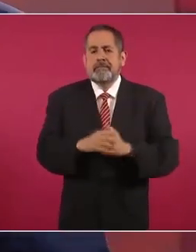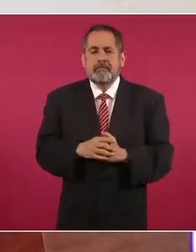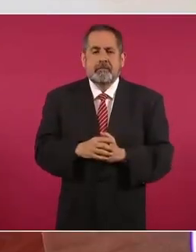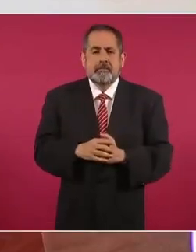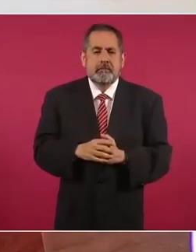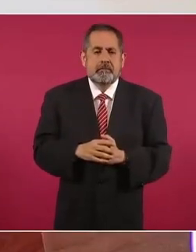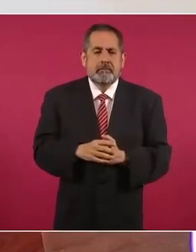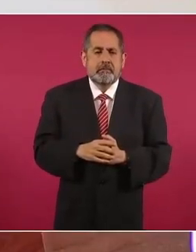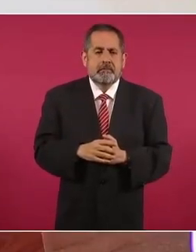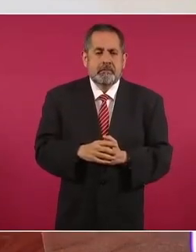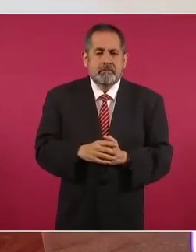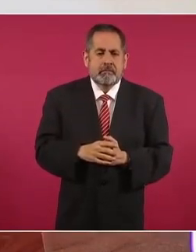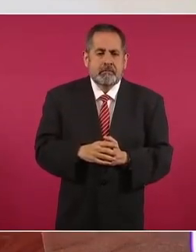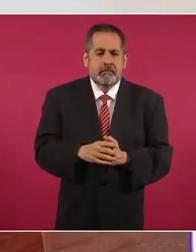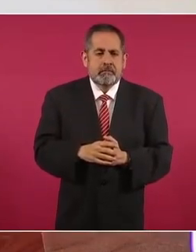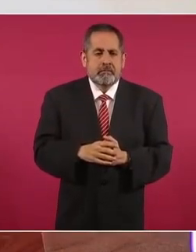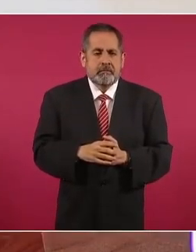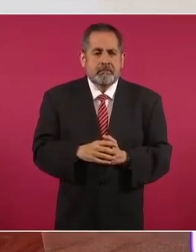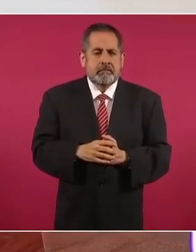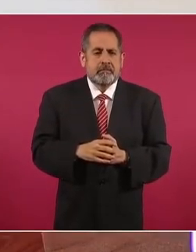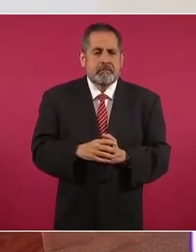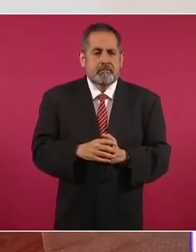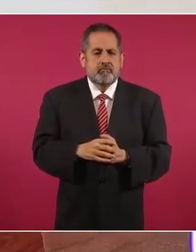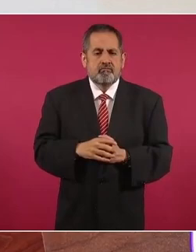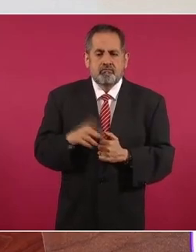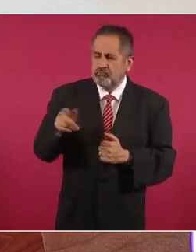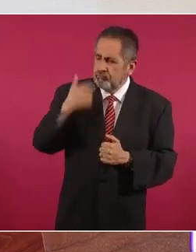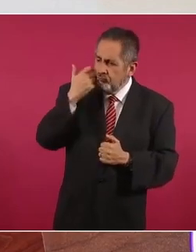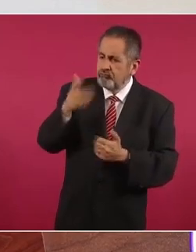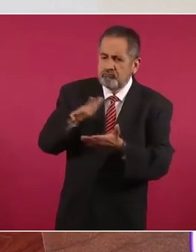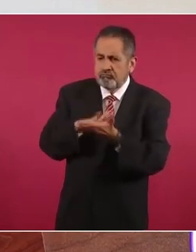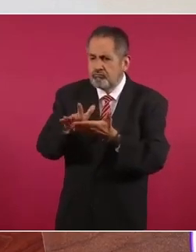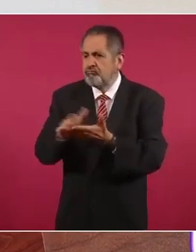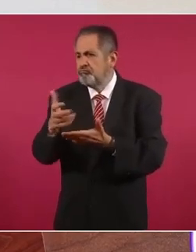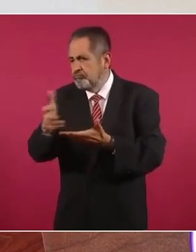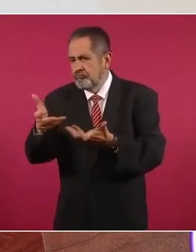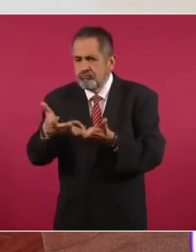en impulsar la actividad productiva,